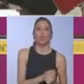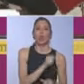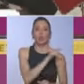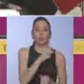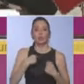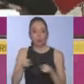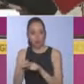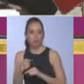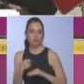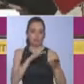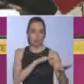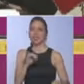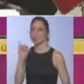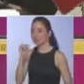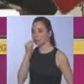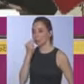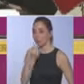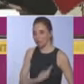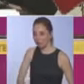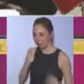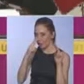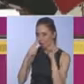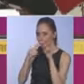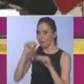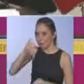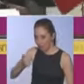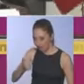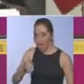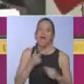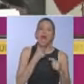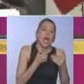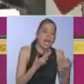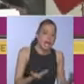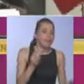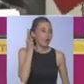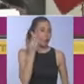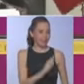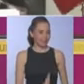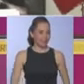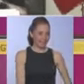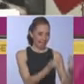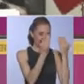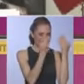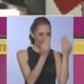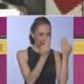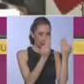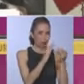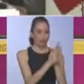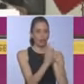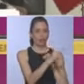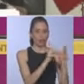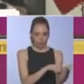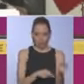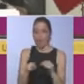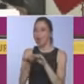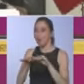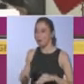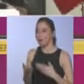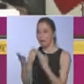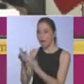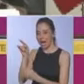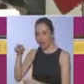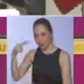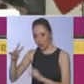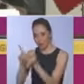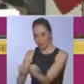y usted puede contar conmigo. Sí, presidente, nos vemos mañana entonces. Encantado, presidenta, y saludo a toda su familia. Lo mismo para